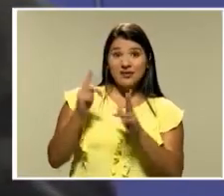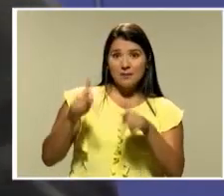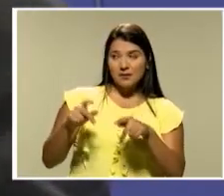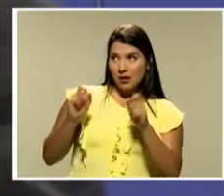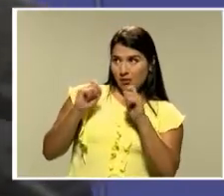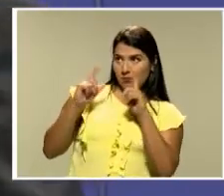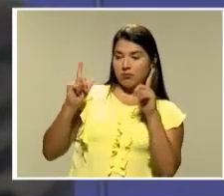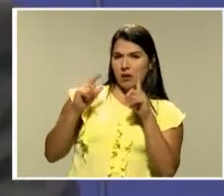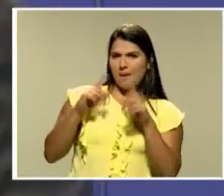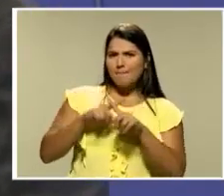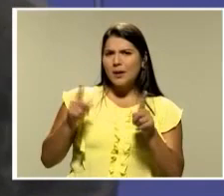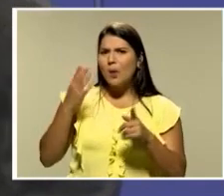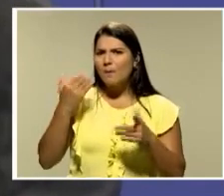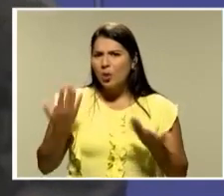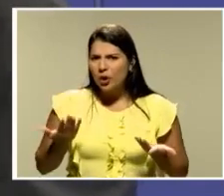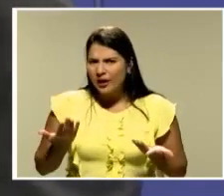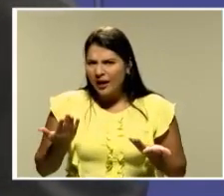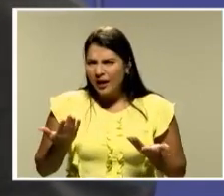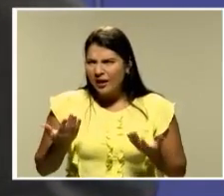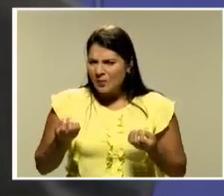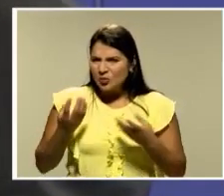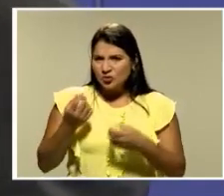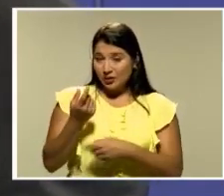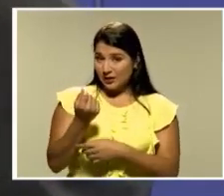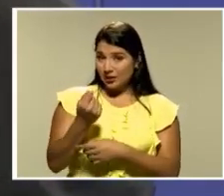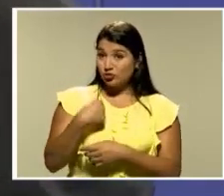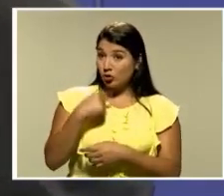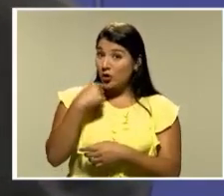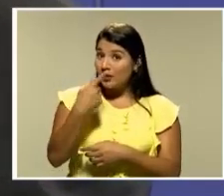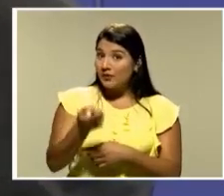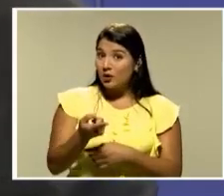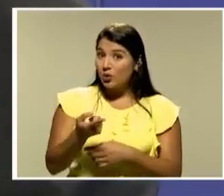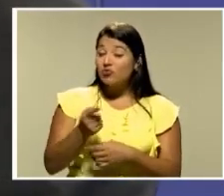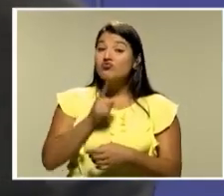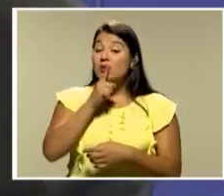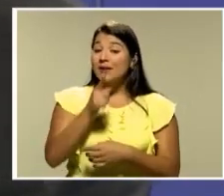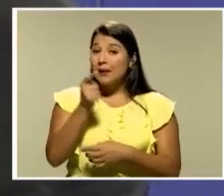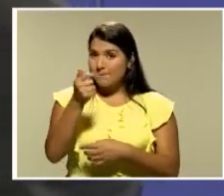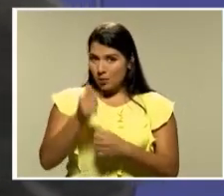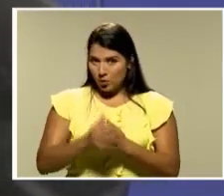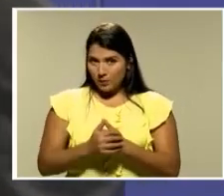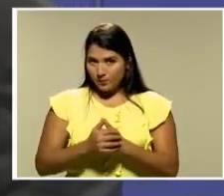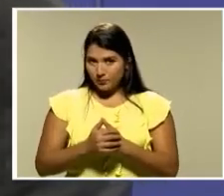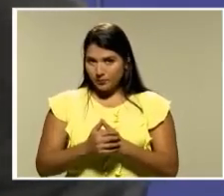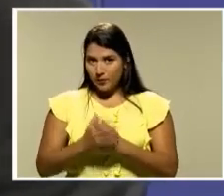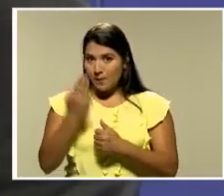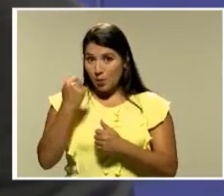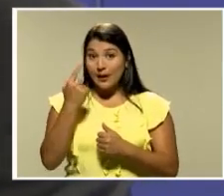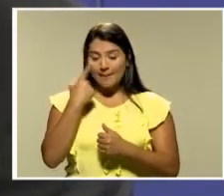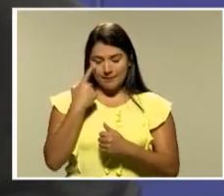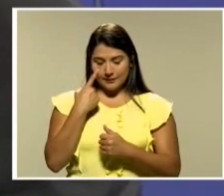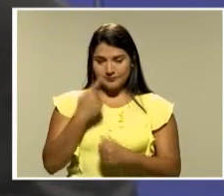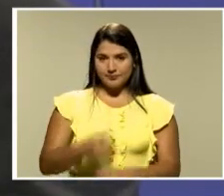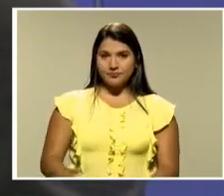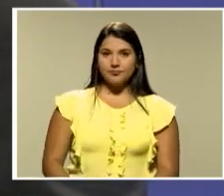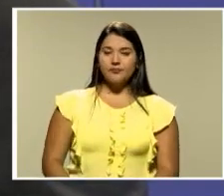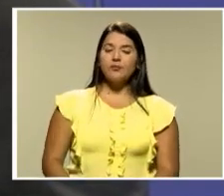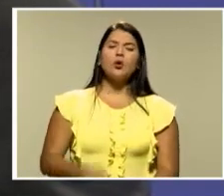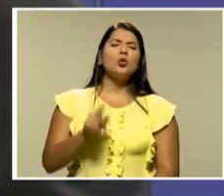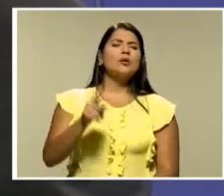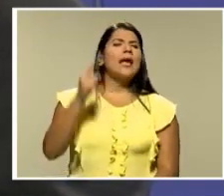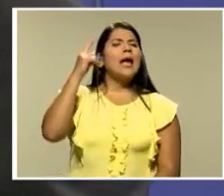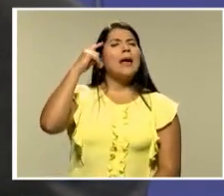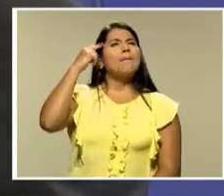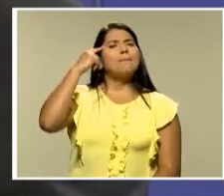súper sorprendida, pero ¿por qué tantísimo dinero? Yo les digo, más bien es poco, porque vea los números cómo funcionan. Suponga